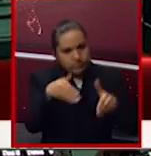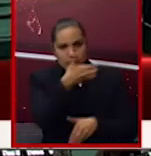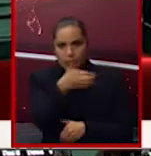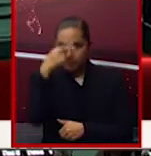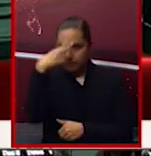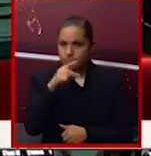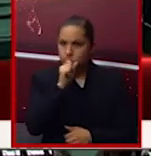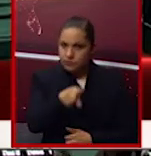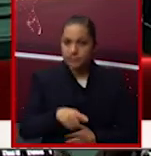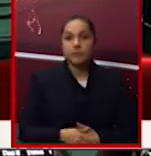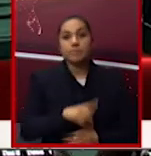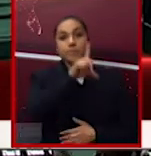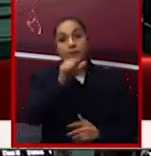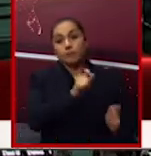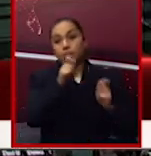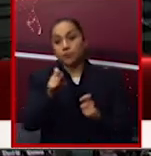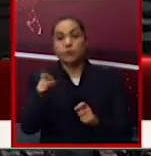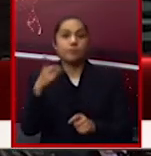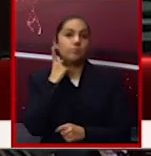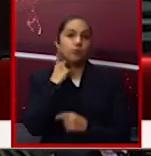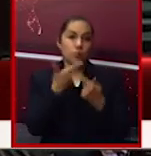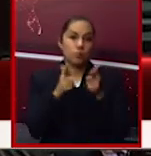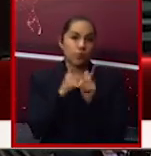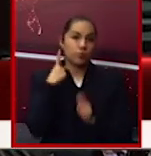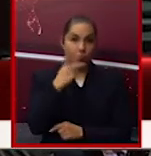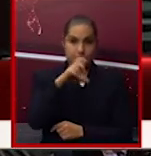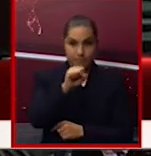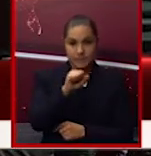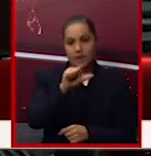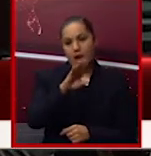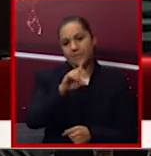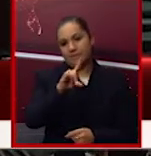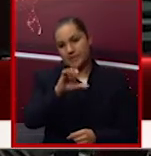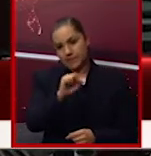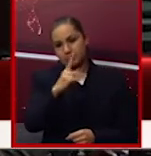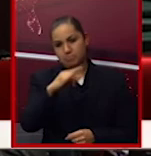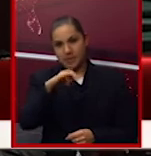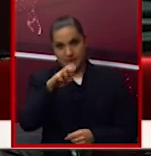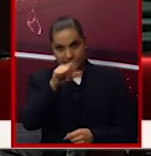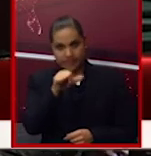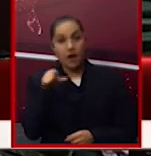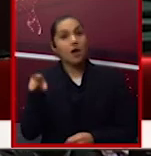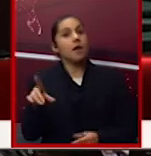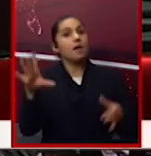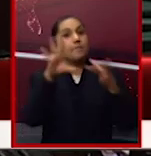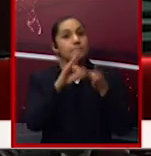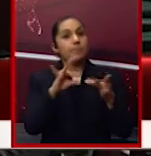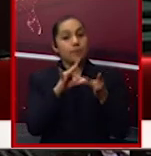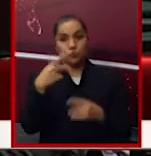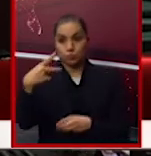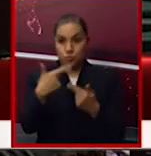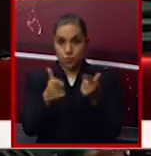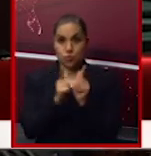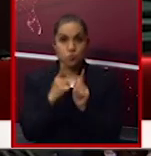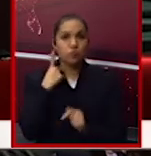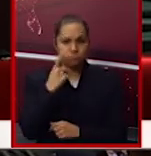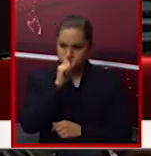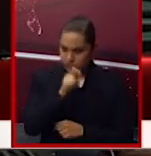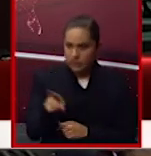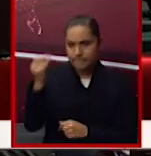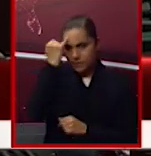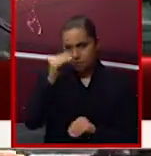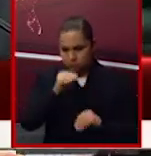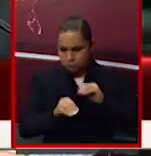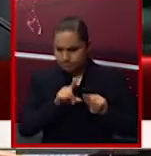oportunidad el diputado del Partido Encuentro Social, Abdes Pineda, dijo que su partido también ha presentado iniciativas para